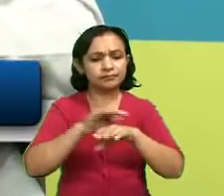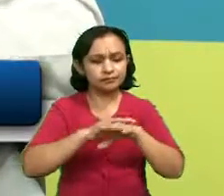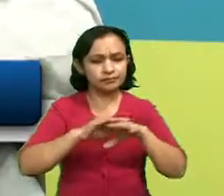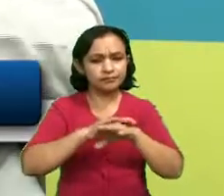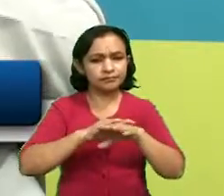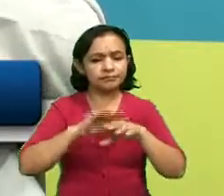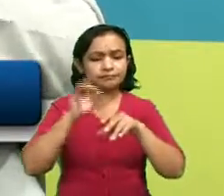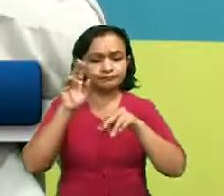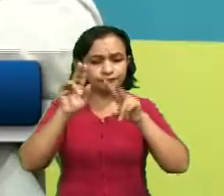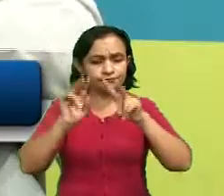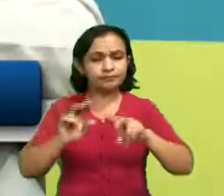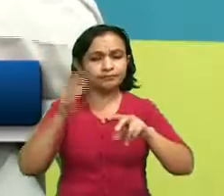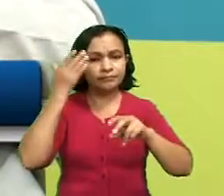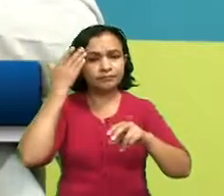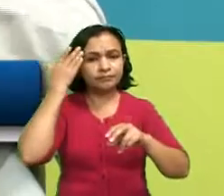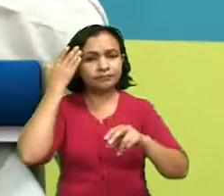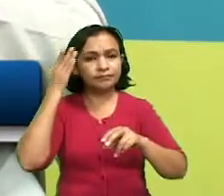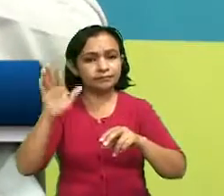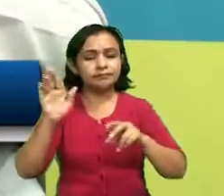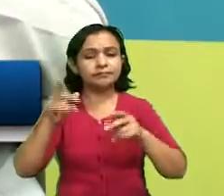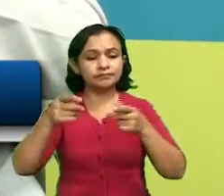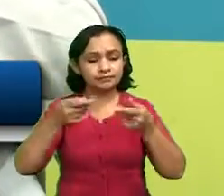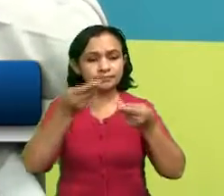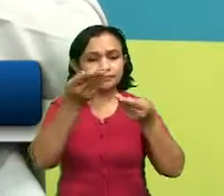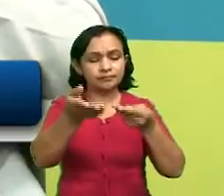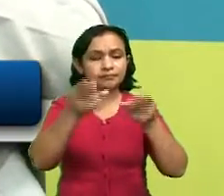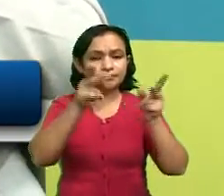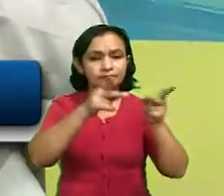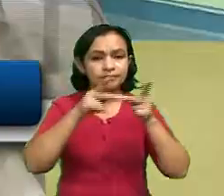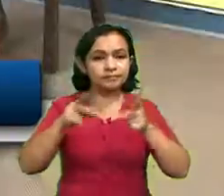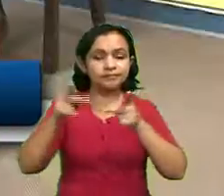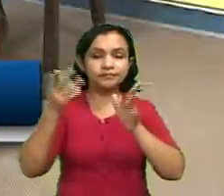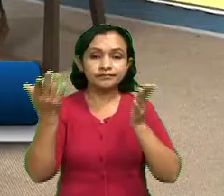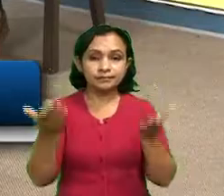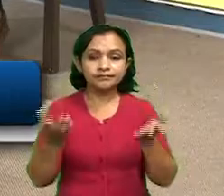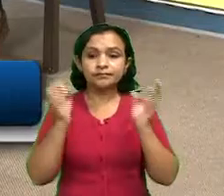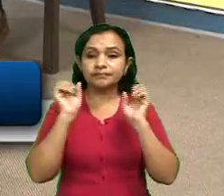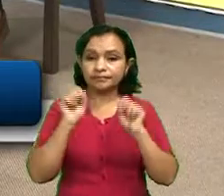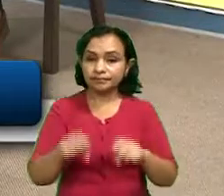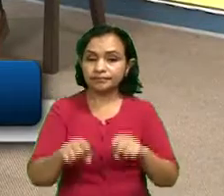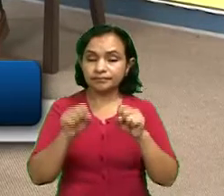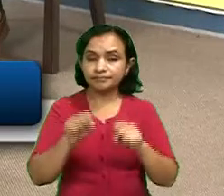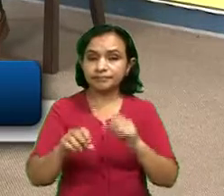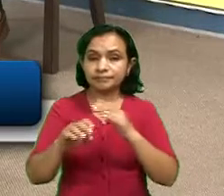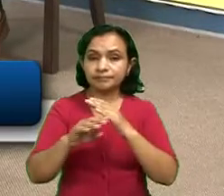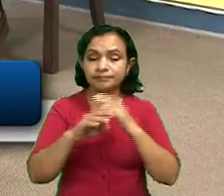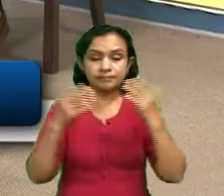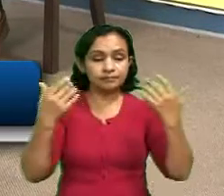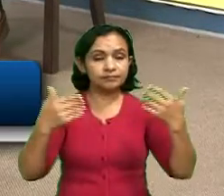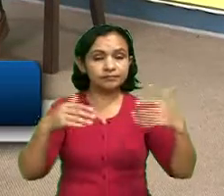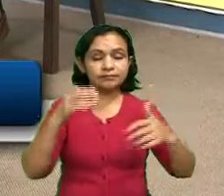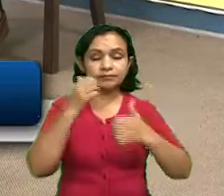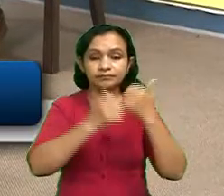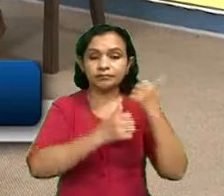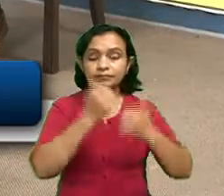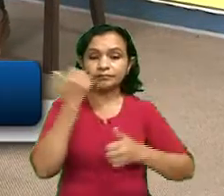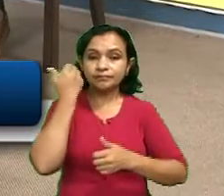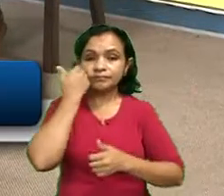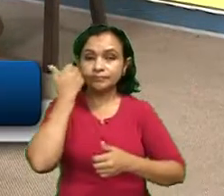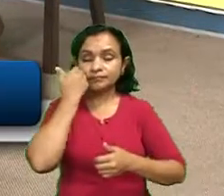o supervisados y sabemos qué es el producto que le estamos dando al paciente para poder evitar cualquier